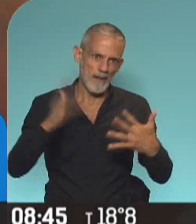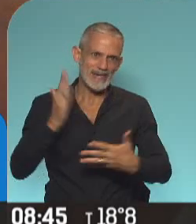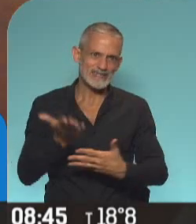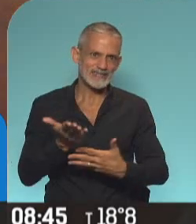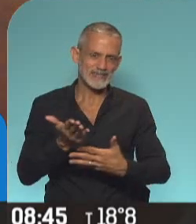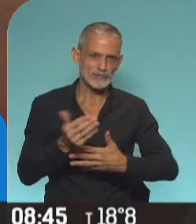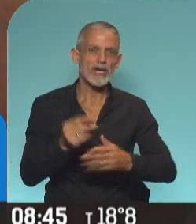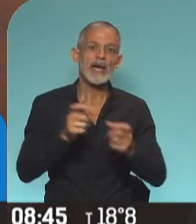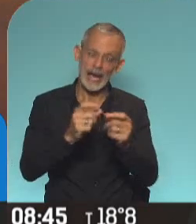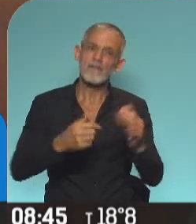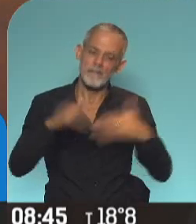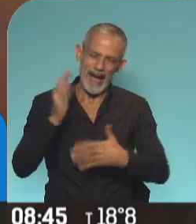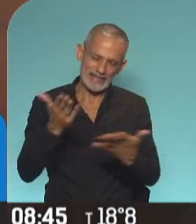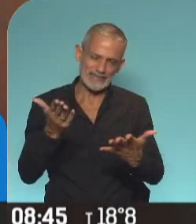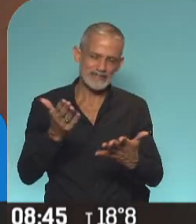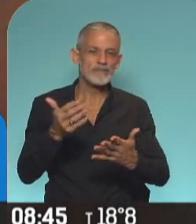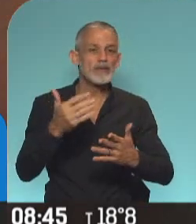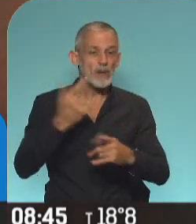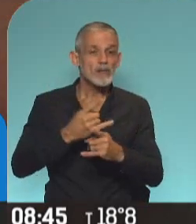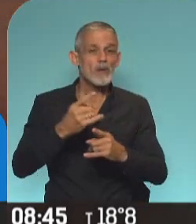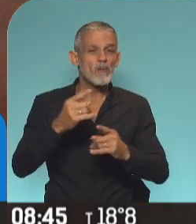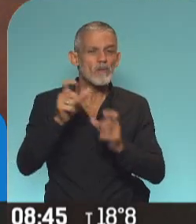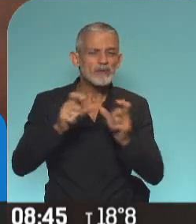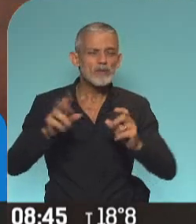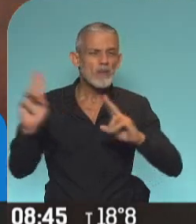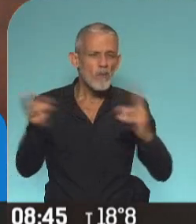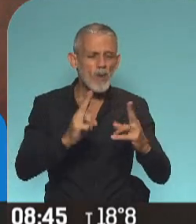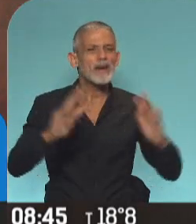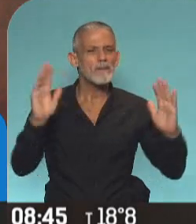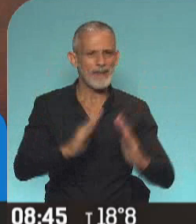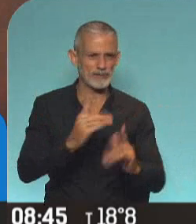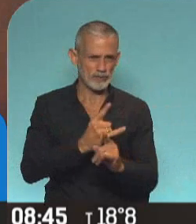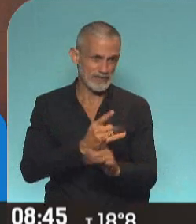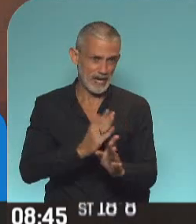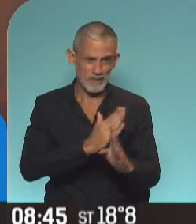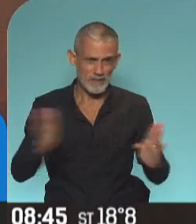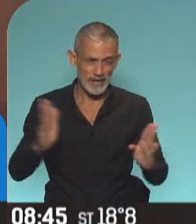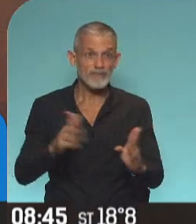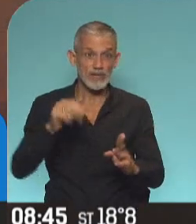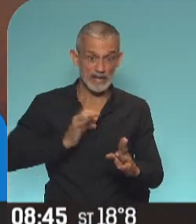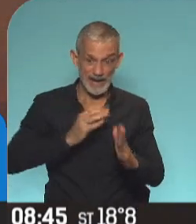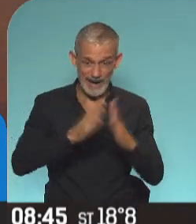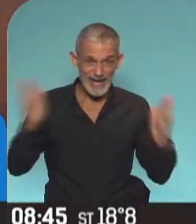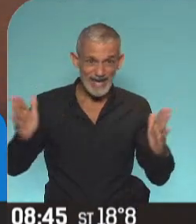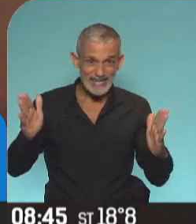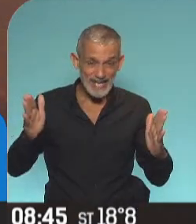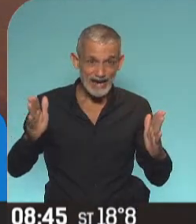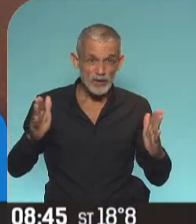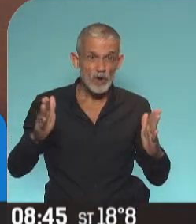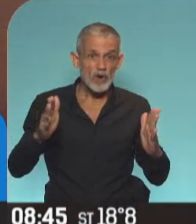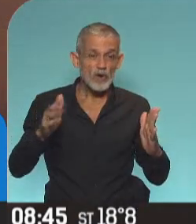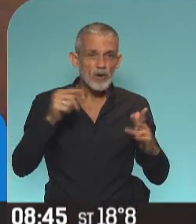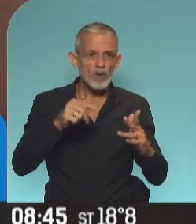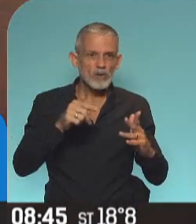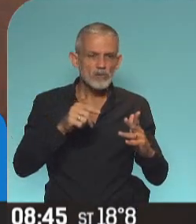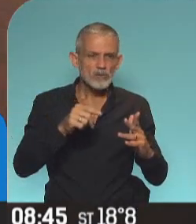ser mayor pero lo que fue menor fue la mortalidad por cáncer y en este caso durante este año la incidencia de cáncer fue